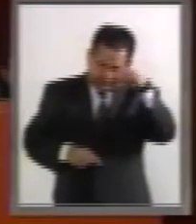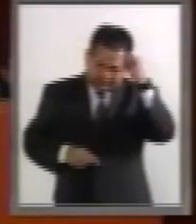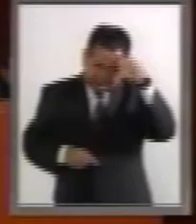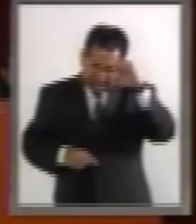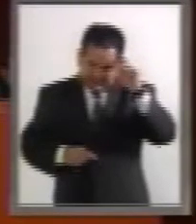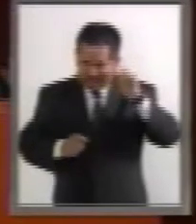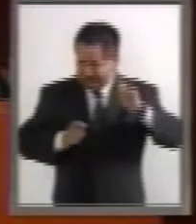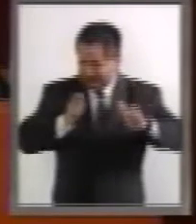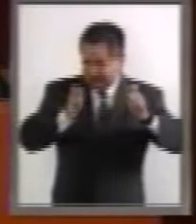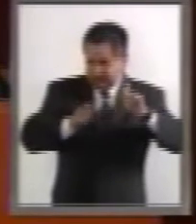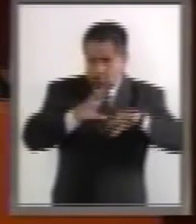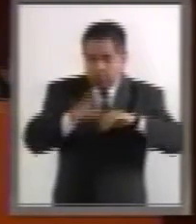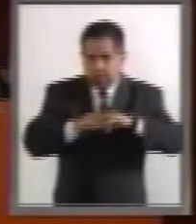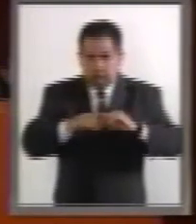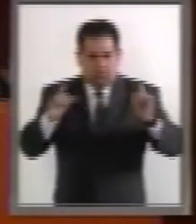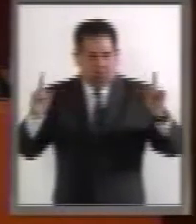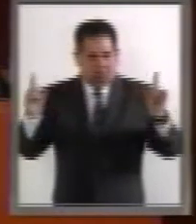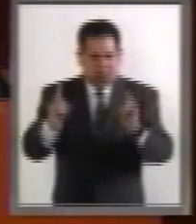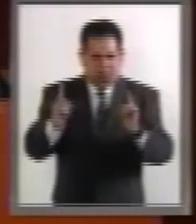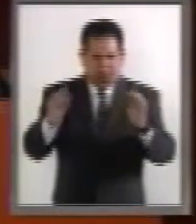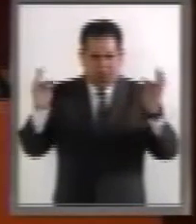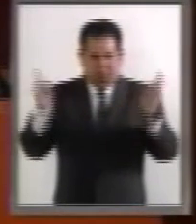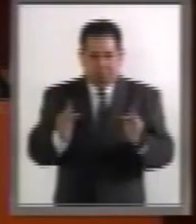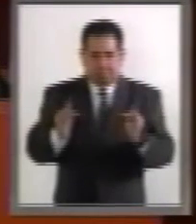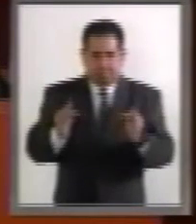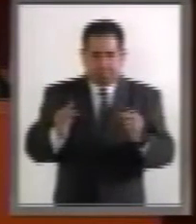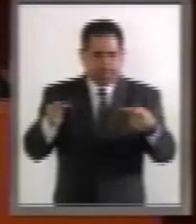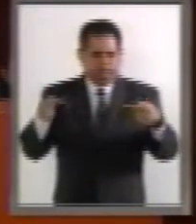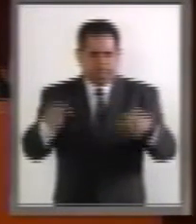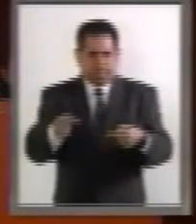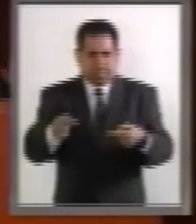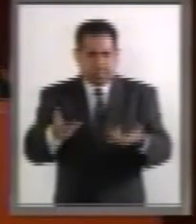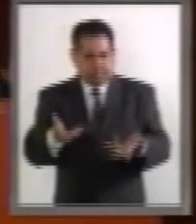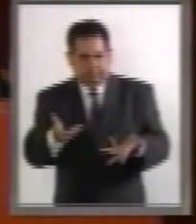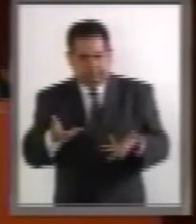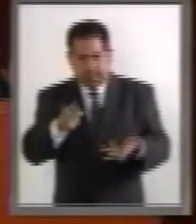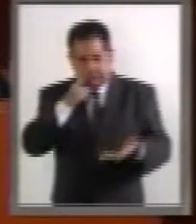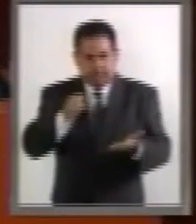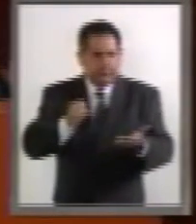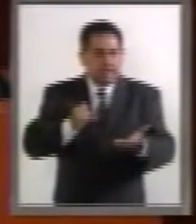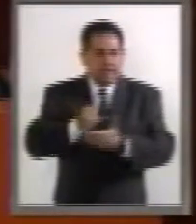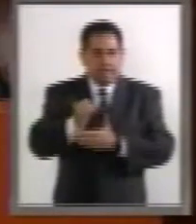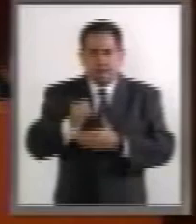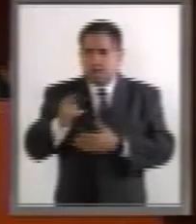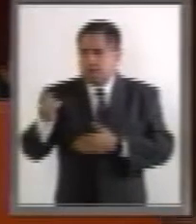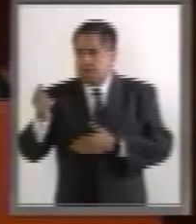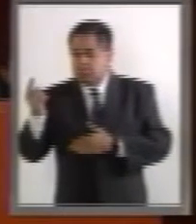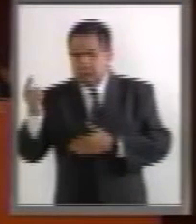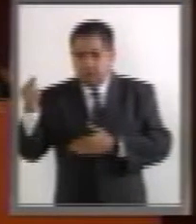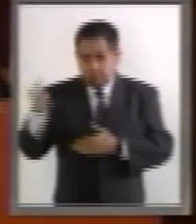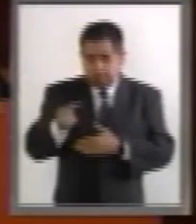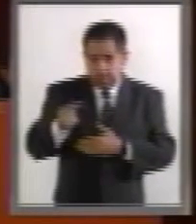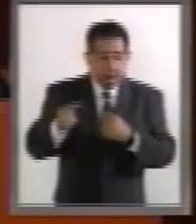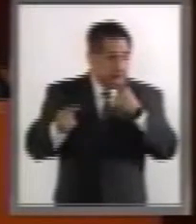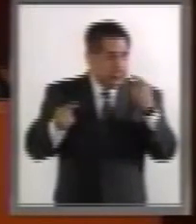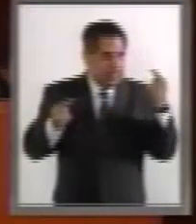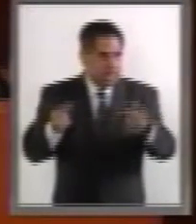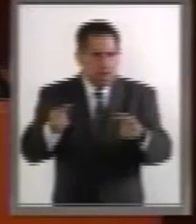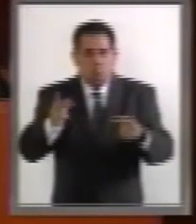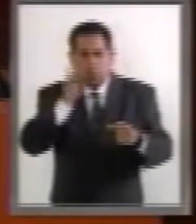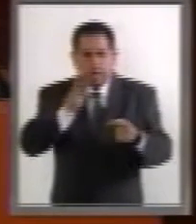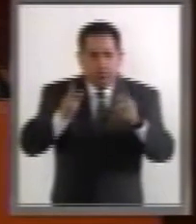preparación de su contrainterrogatorio a fin de poder controvertir de manera adecuada la prueba